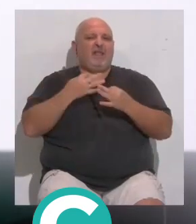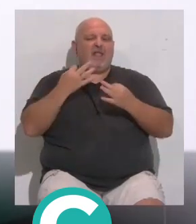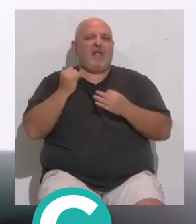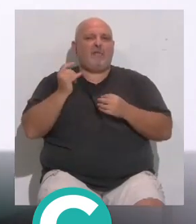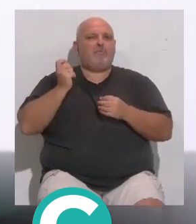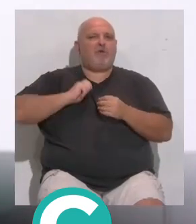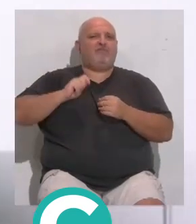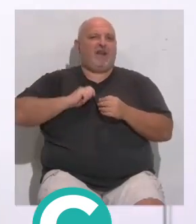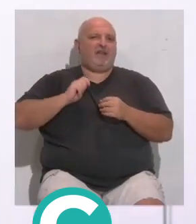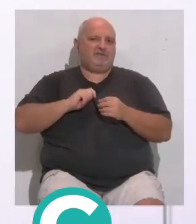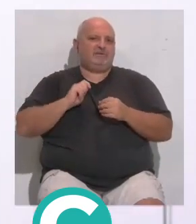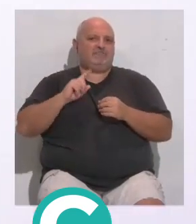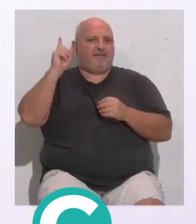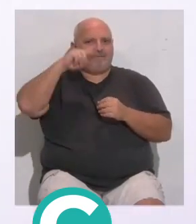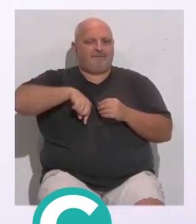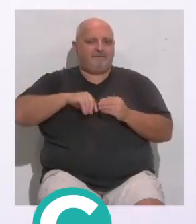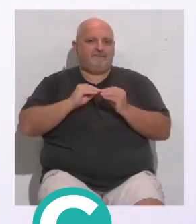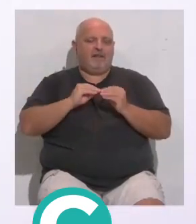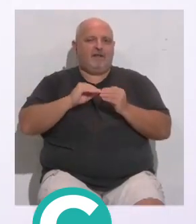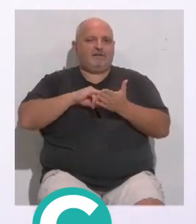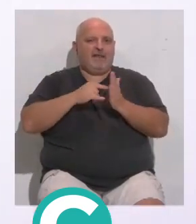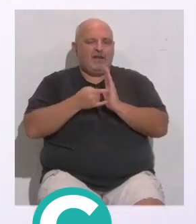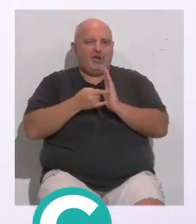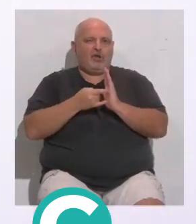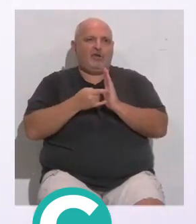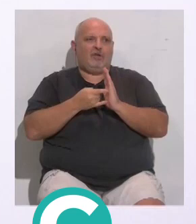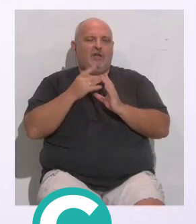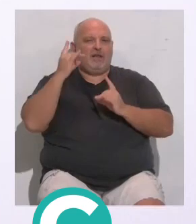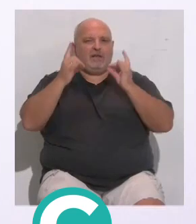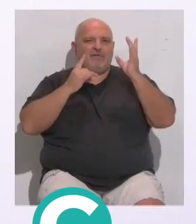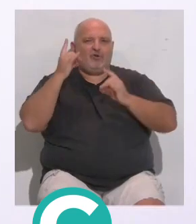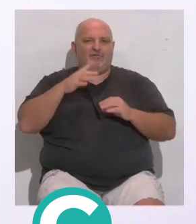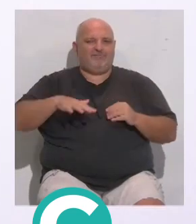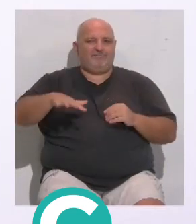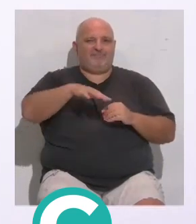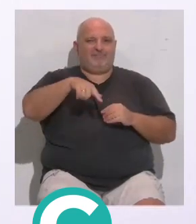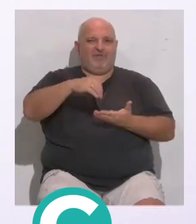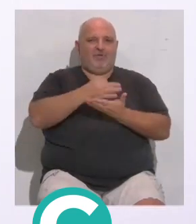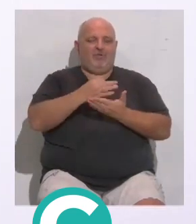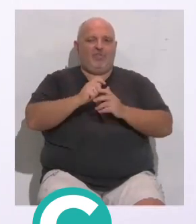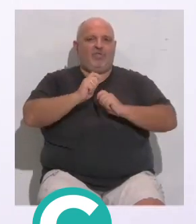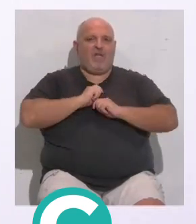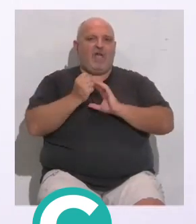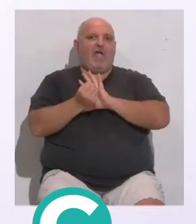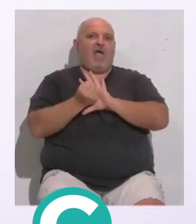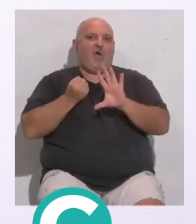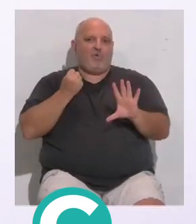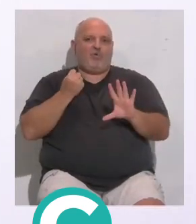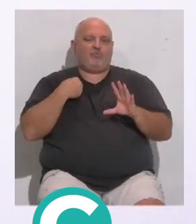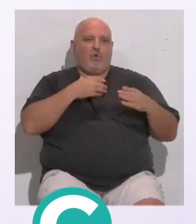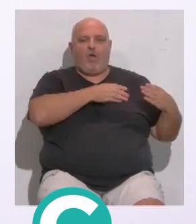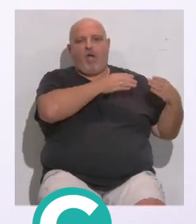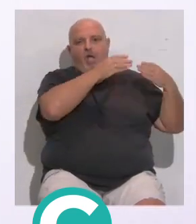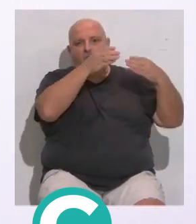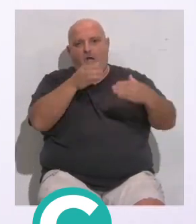esos profesionales que te pueden ayudar, que sean los técnicos y los creativos locales, que evidentemente te supone un gran ahorro, que no tengas que traer todo el